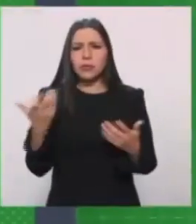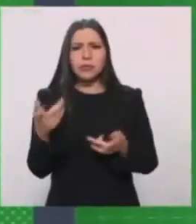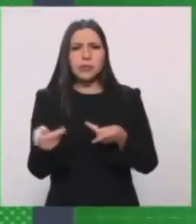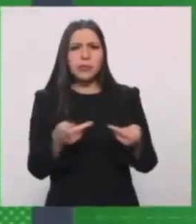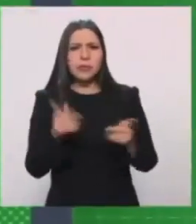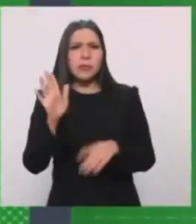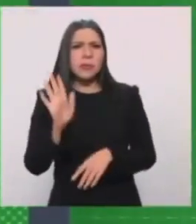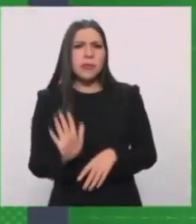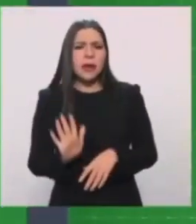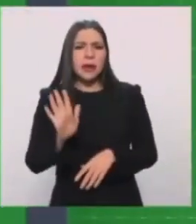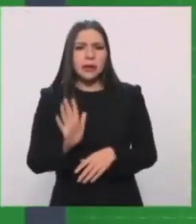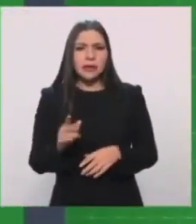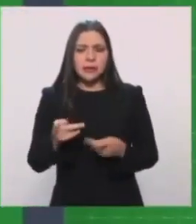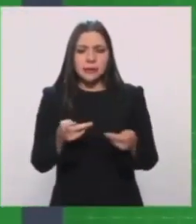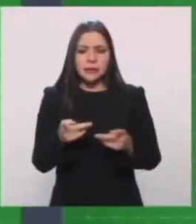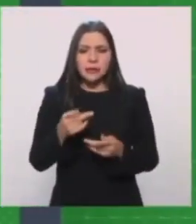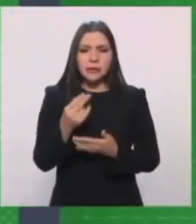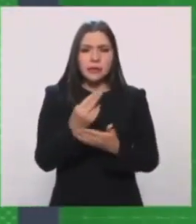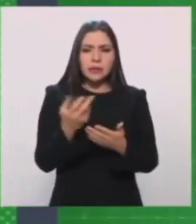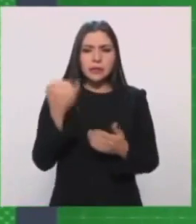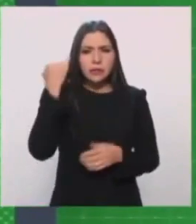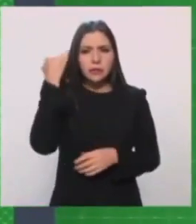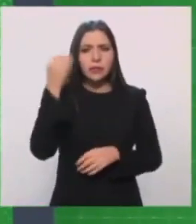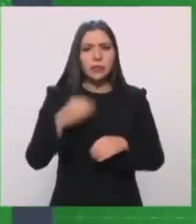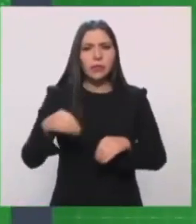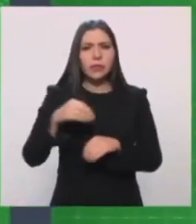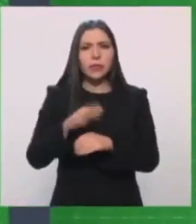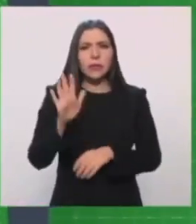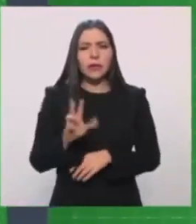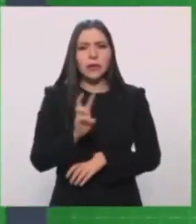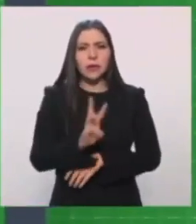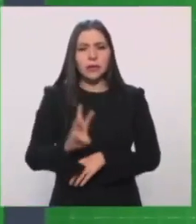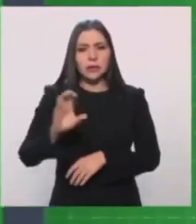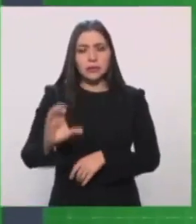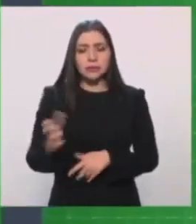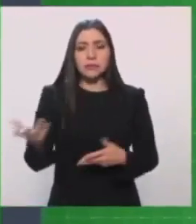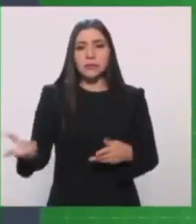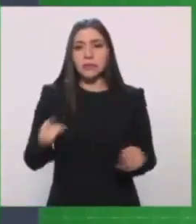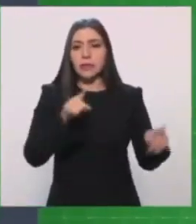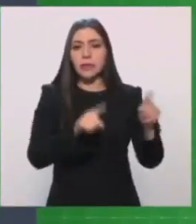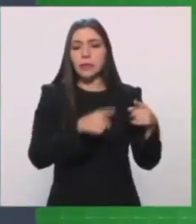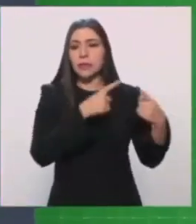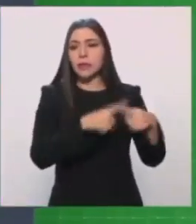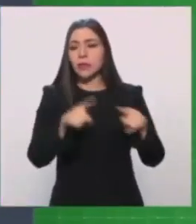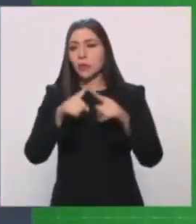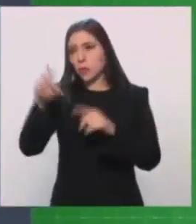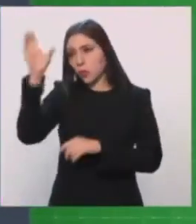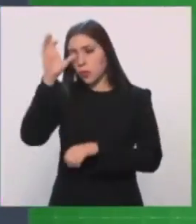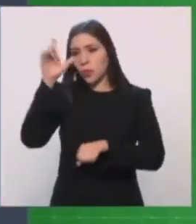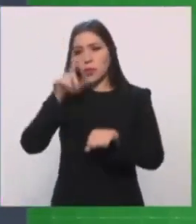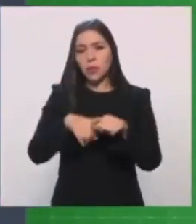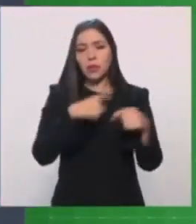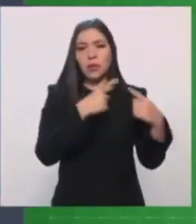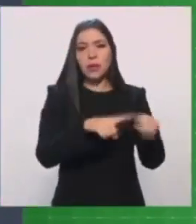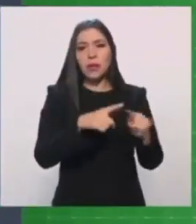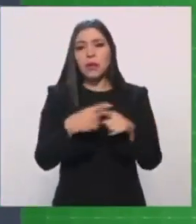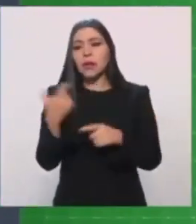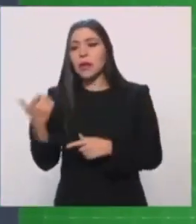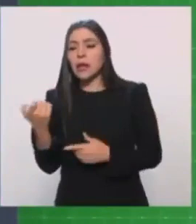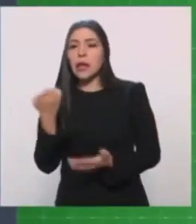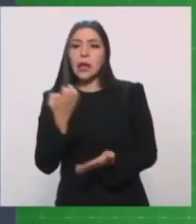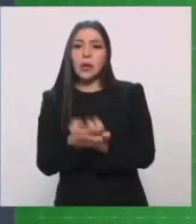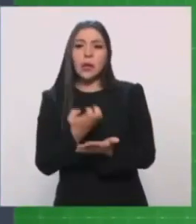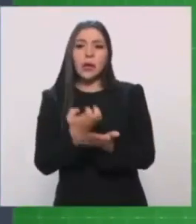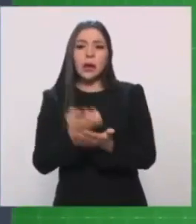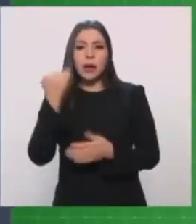un WC. Y esto que decía Alejandra es bien cierto. Cada cultura, de acuerdo al lujo, de acuerdo a sus posibilidades económicas, diseña